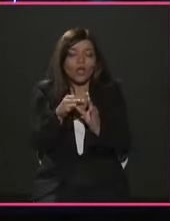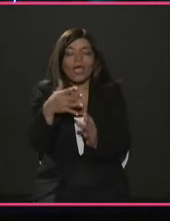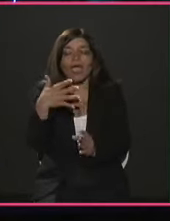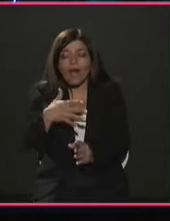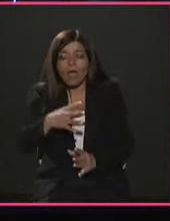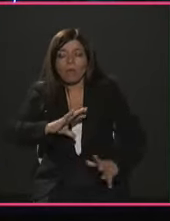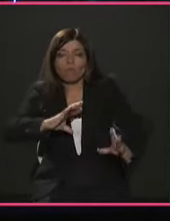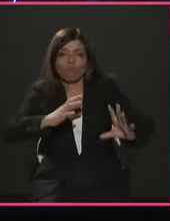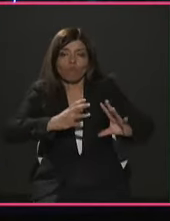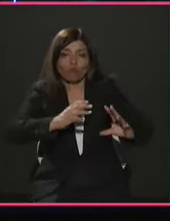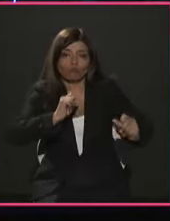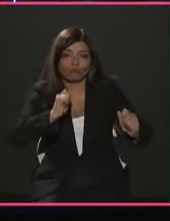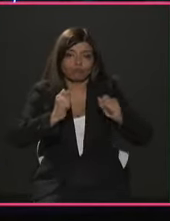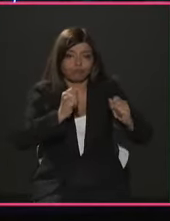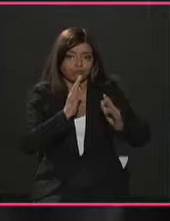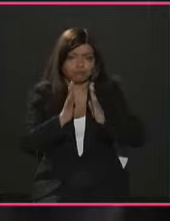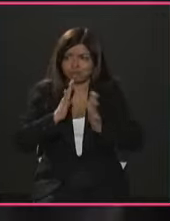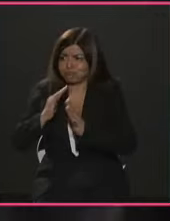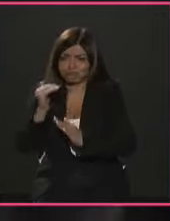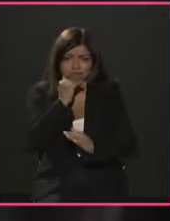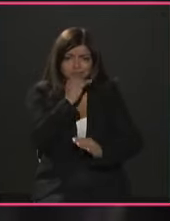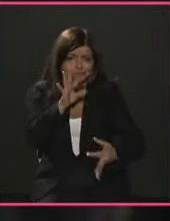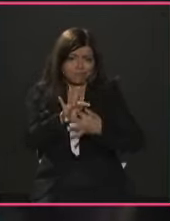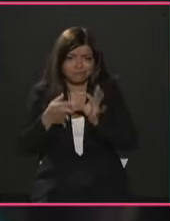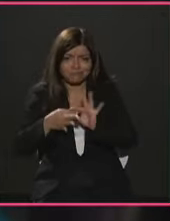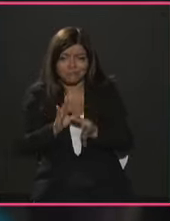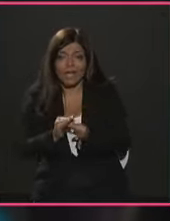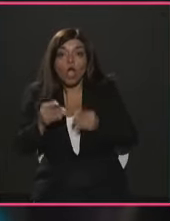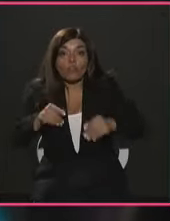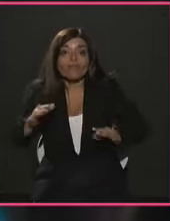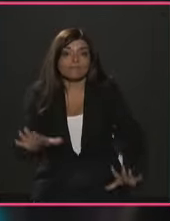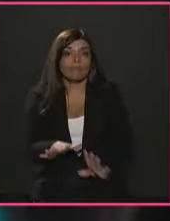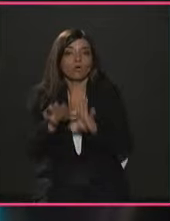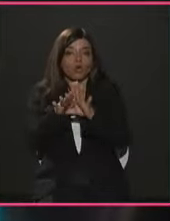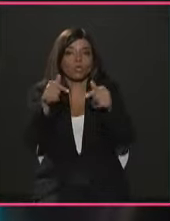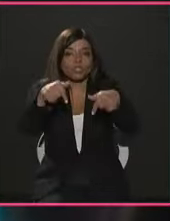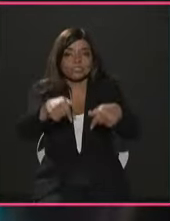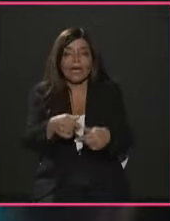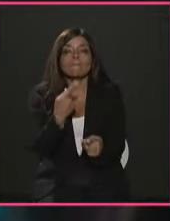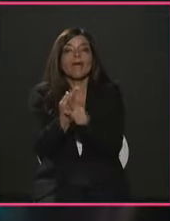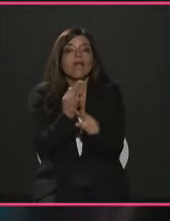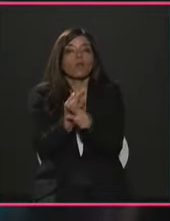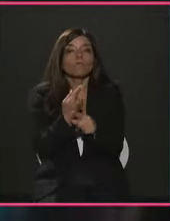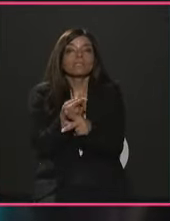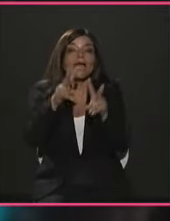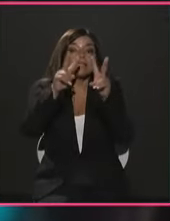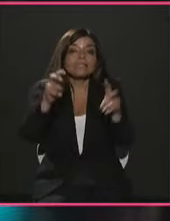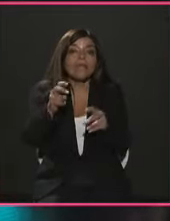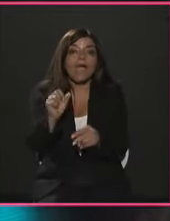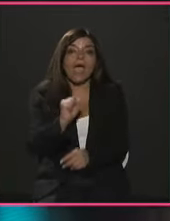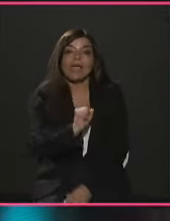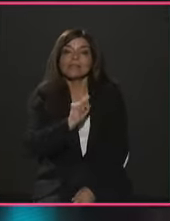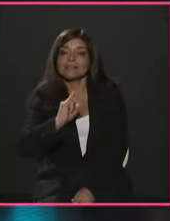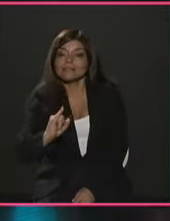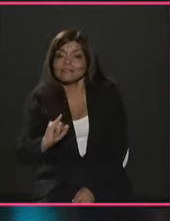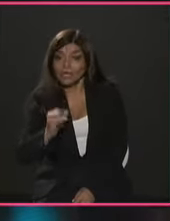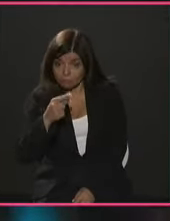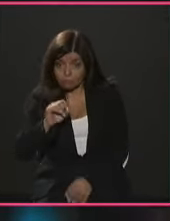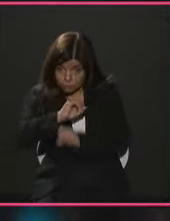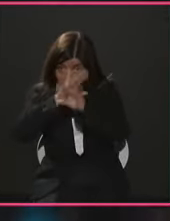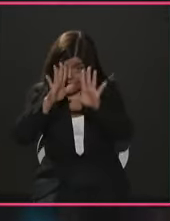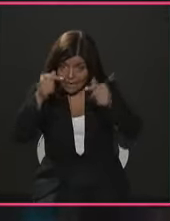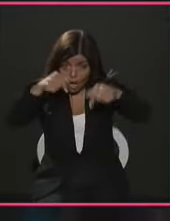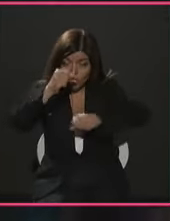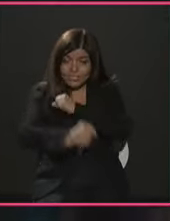el mundo un mundo cambiante mundo veloz hiperconectado Hoy estamos reunidos acá para conversar sobre Inteligencia artificial les quedó claro eso